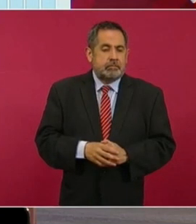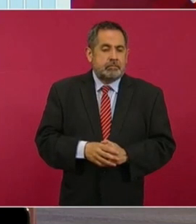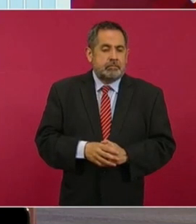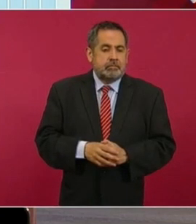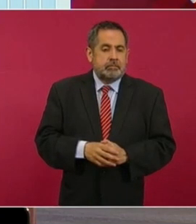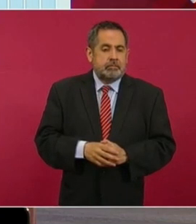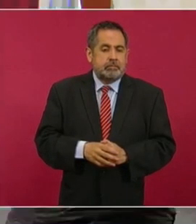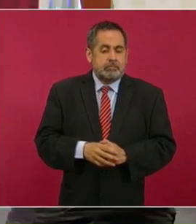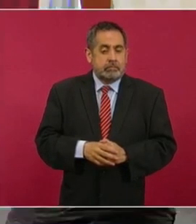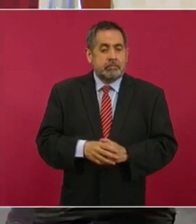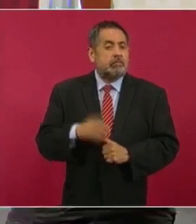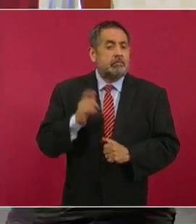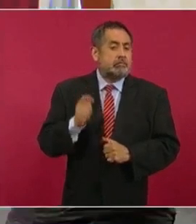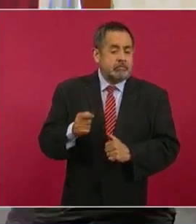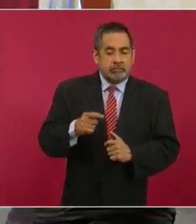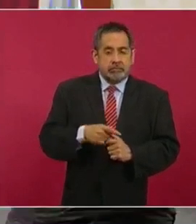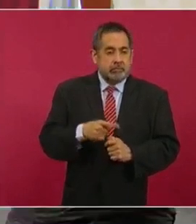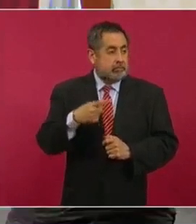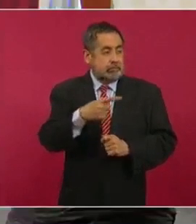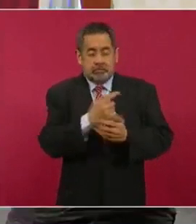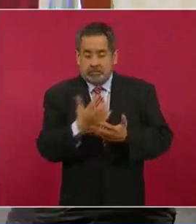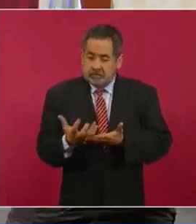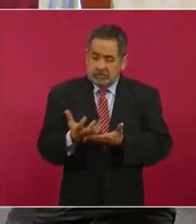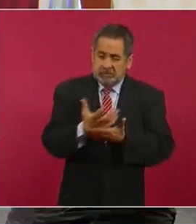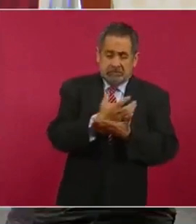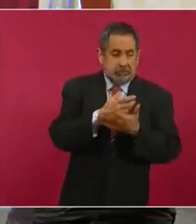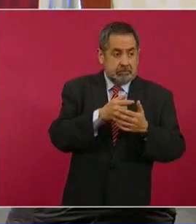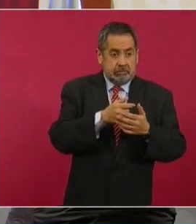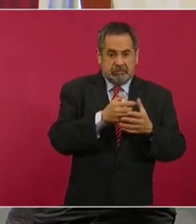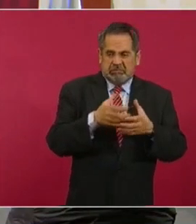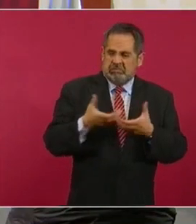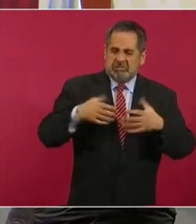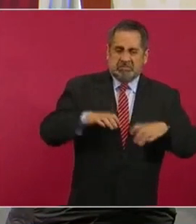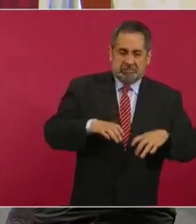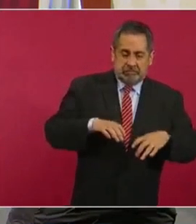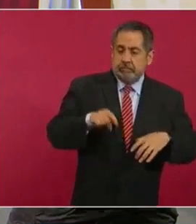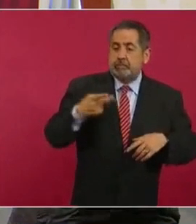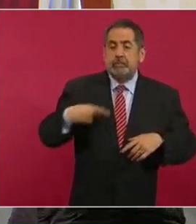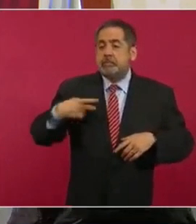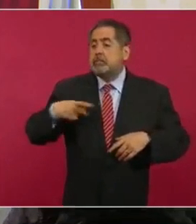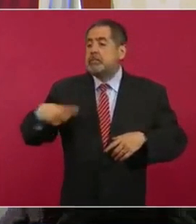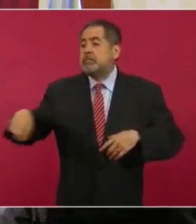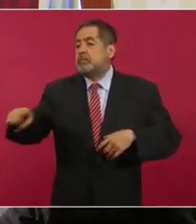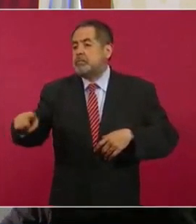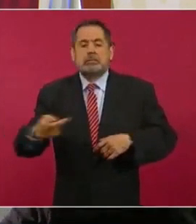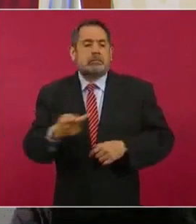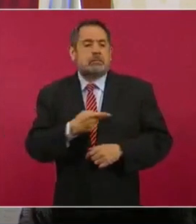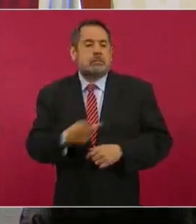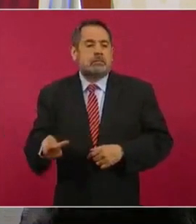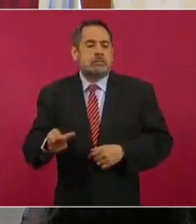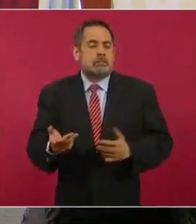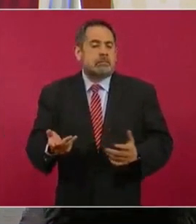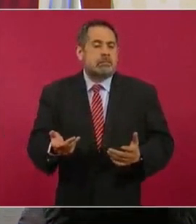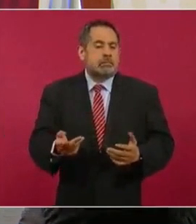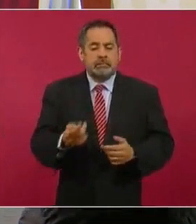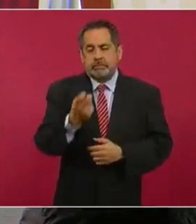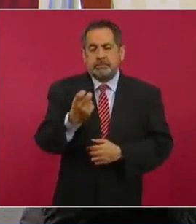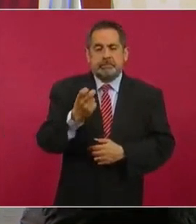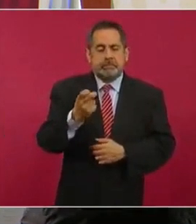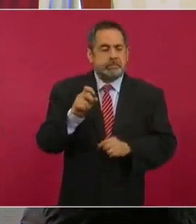La creación, acumulación de riqueza arriba y pobreza abajo. Pues esto